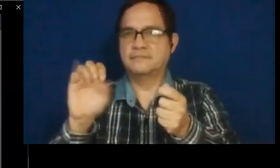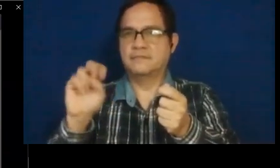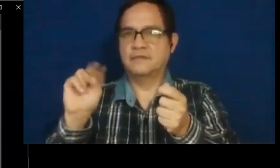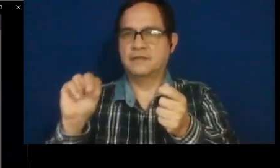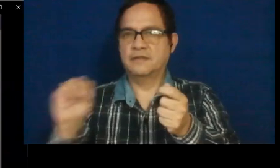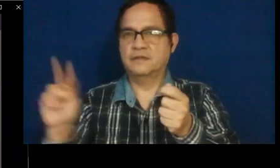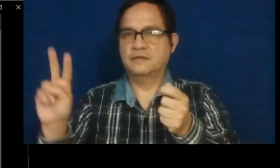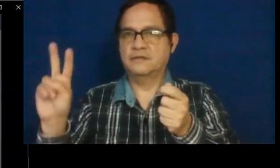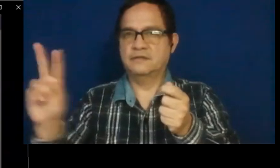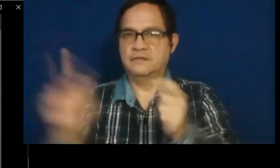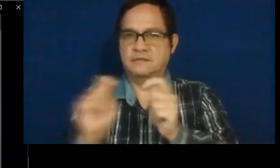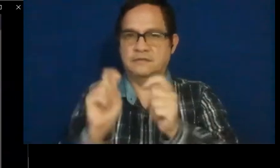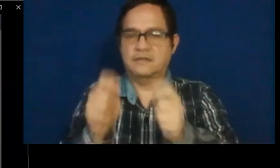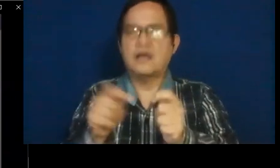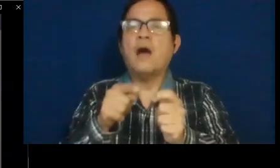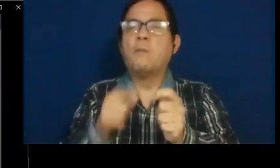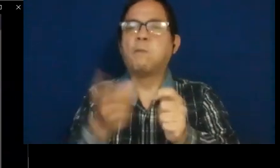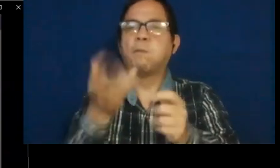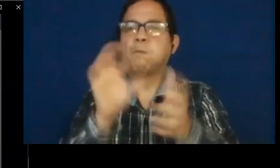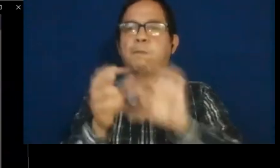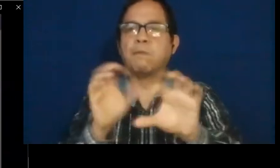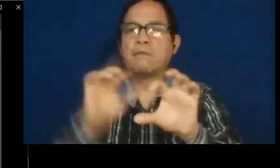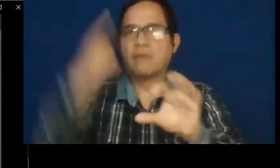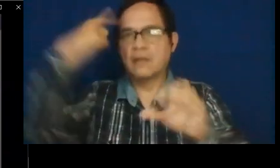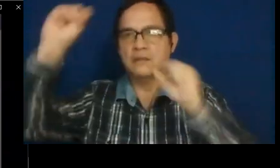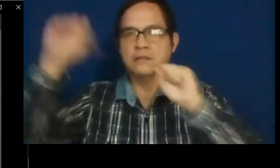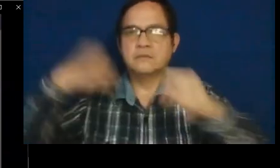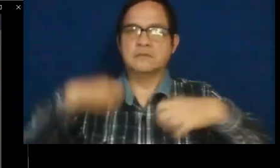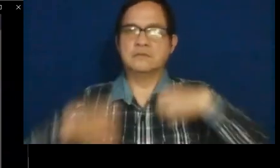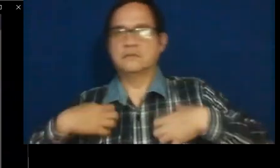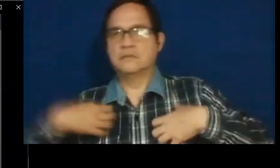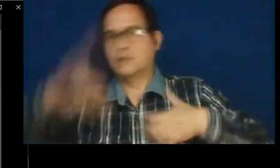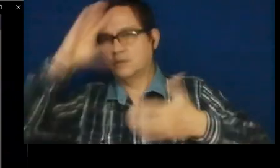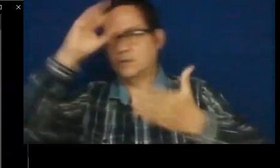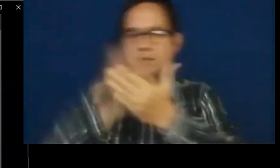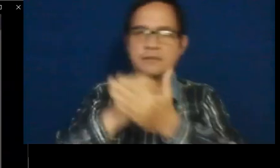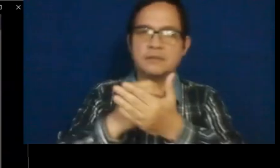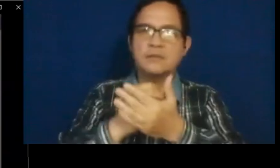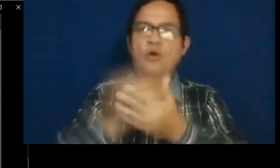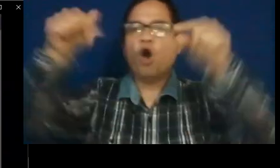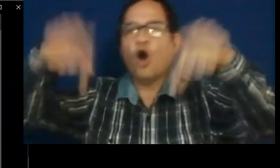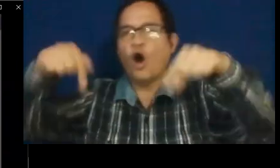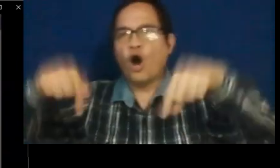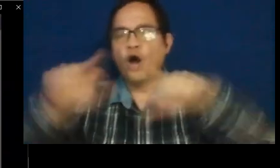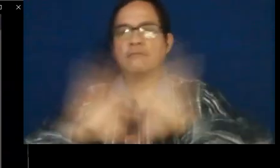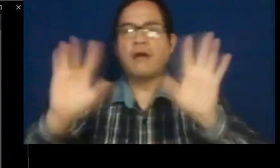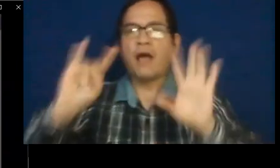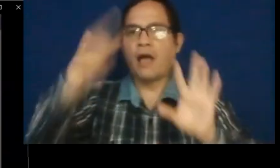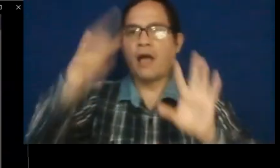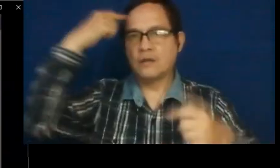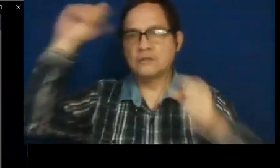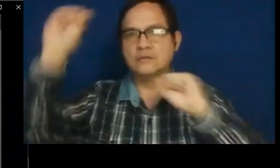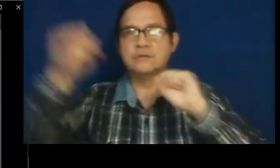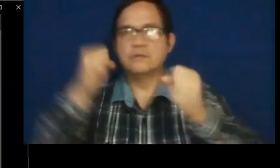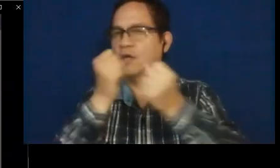Es donde vamos a publicar las inquietudes o las opiniones o los comentarios de la sesión de hoy en particular. Si hay dudas, si hay preguntas,